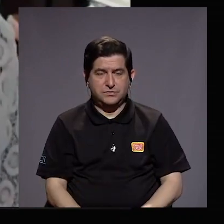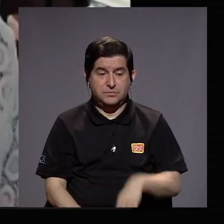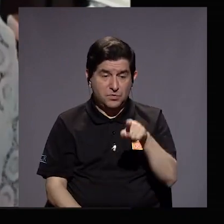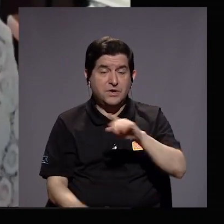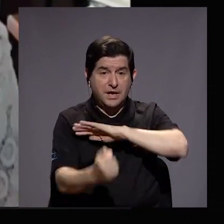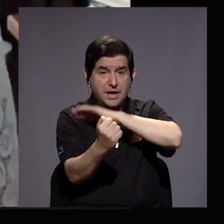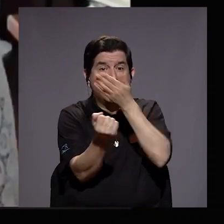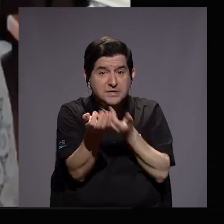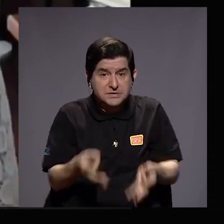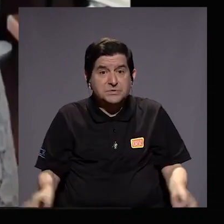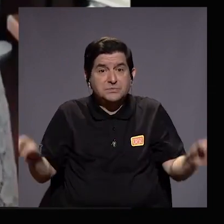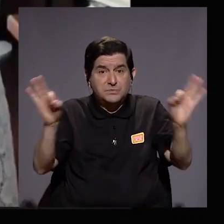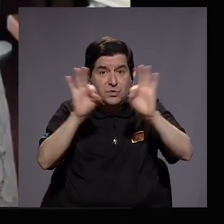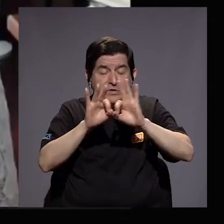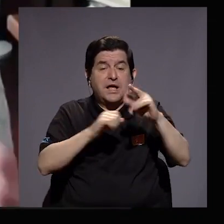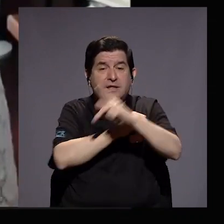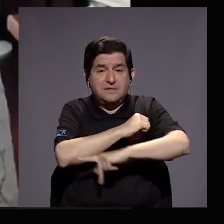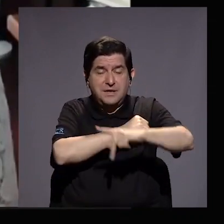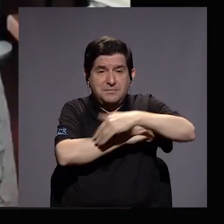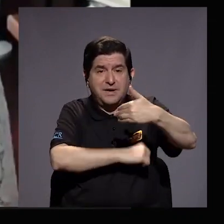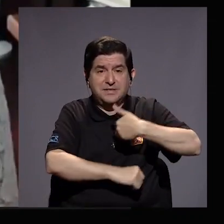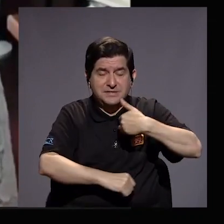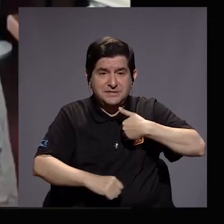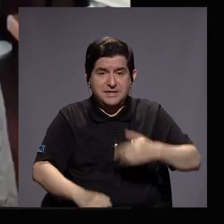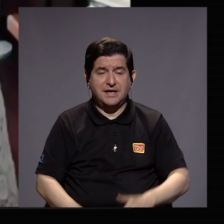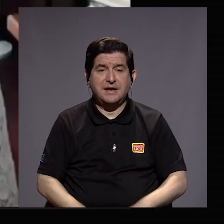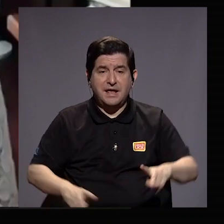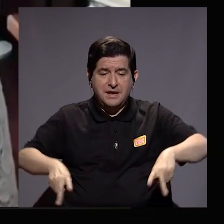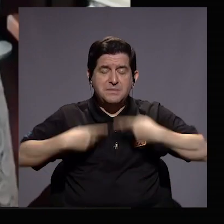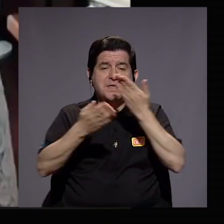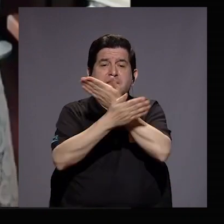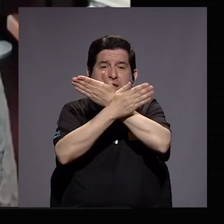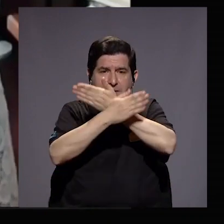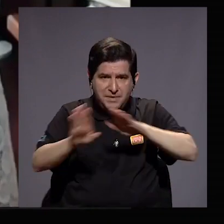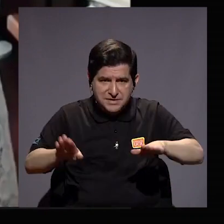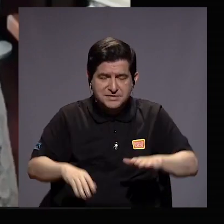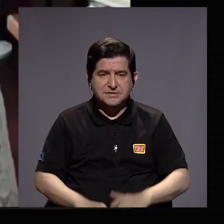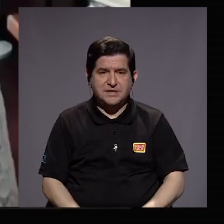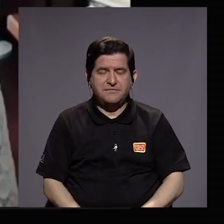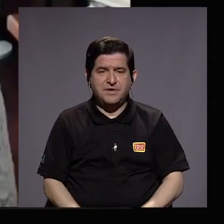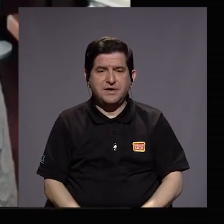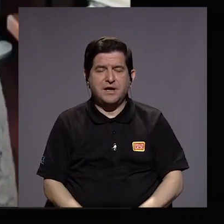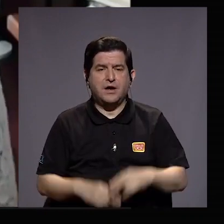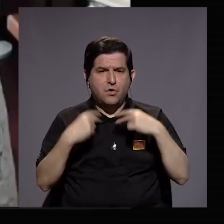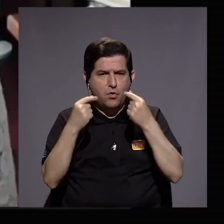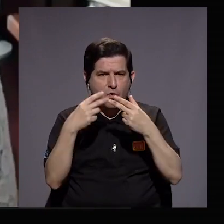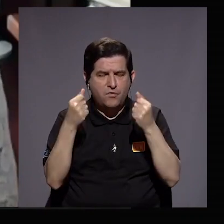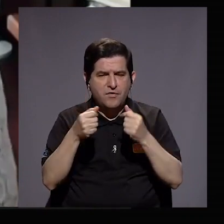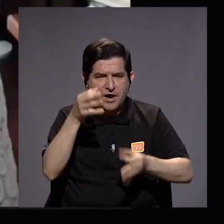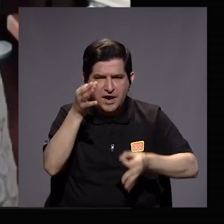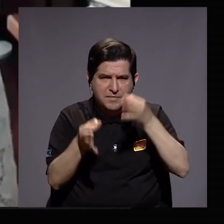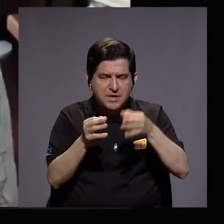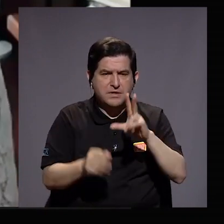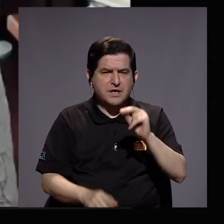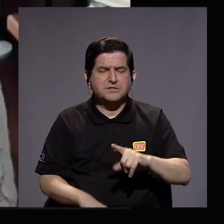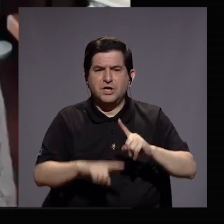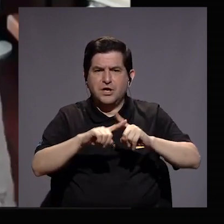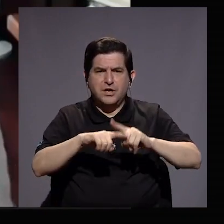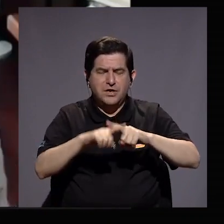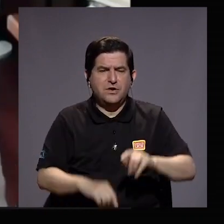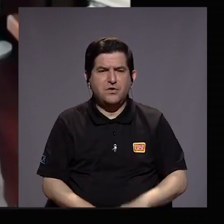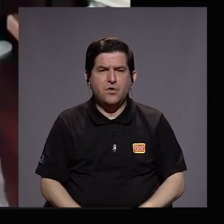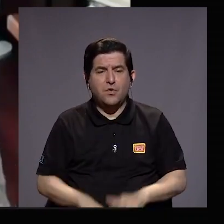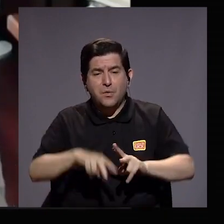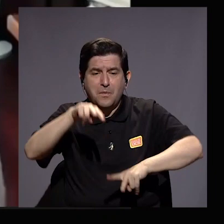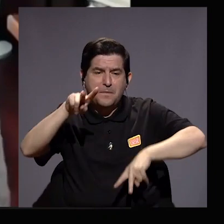poder fundamental para que el país tenga una vida en paz, con seguridad jurídica y no esté sujeto